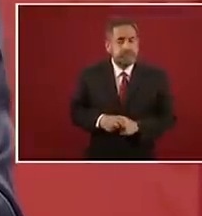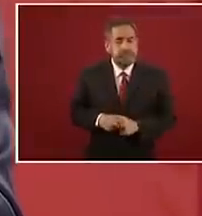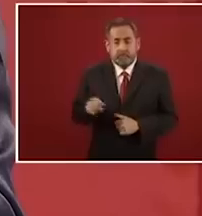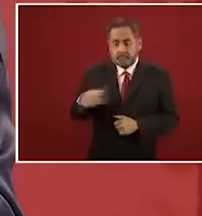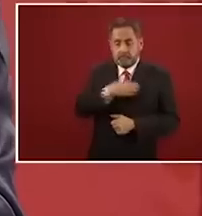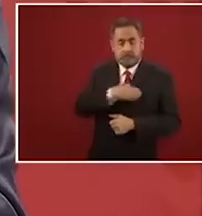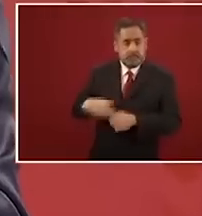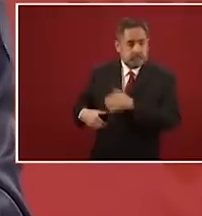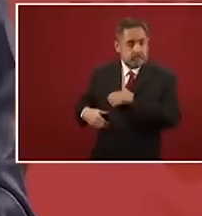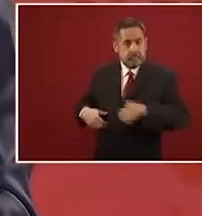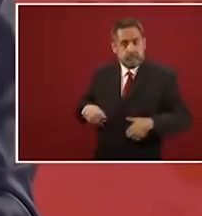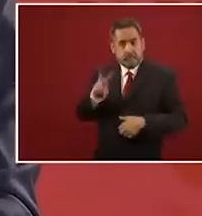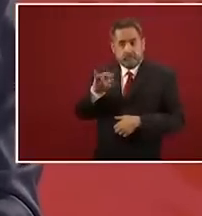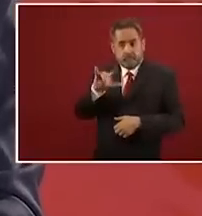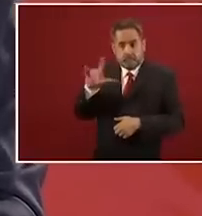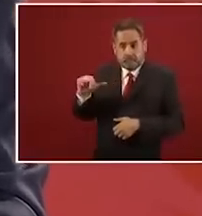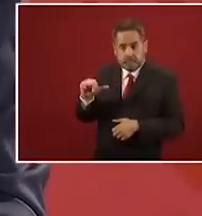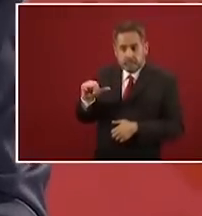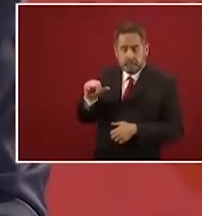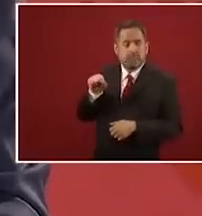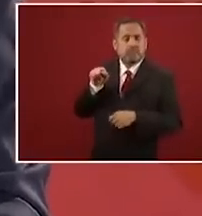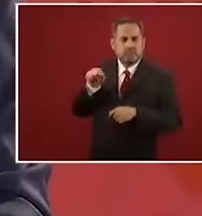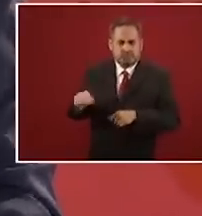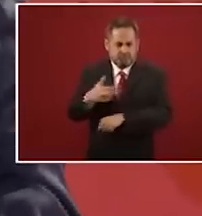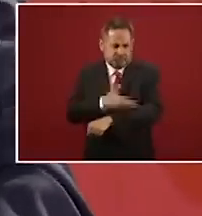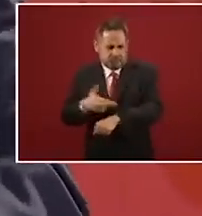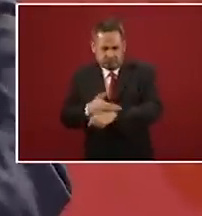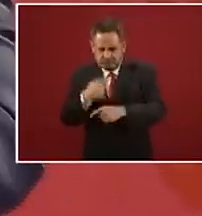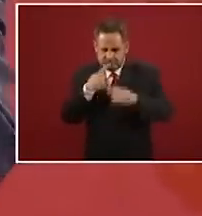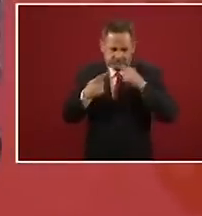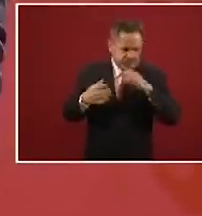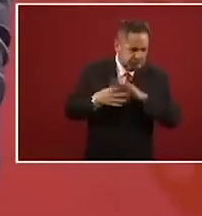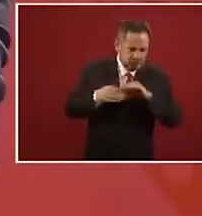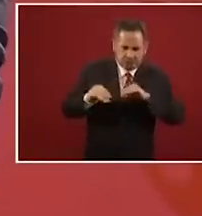Llevó a cabo una operación